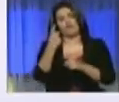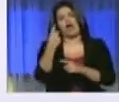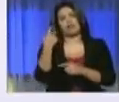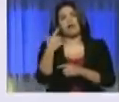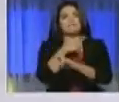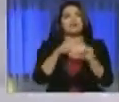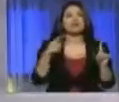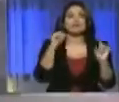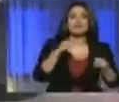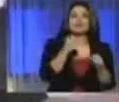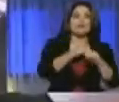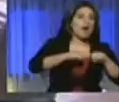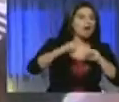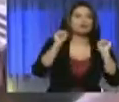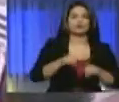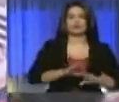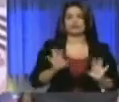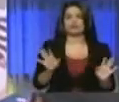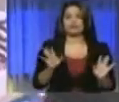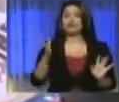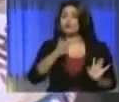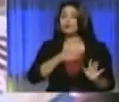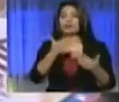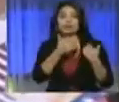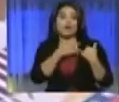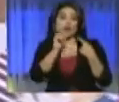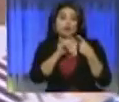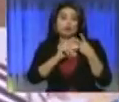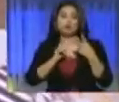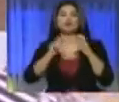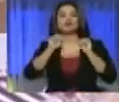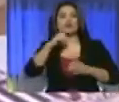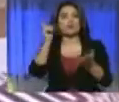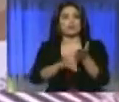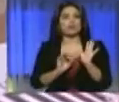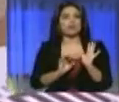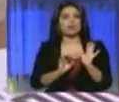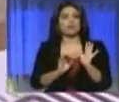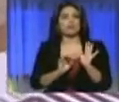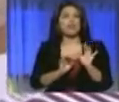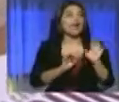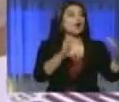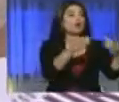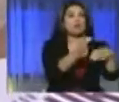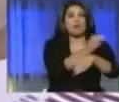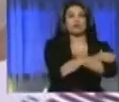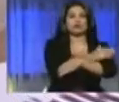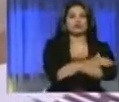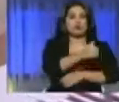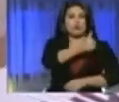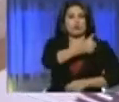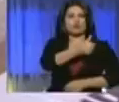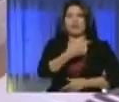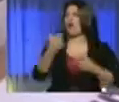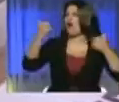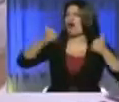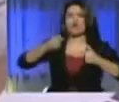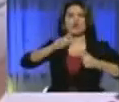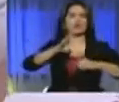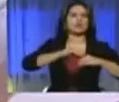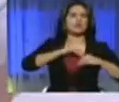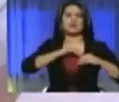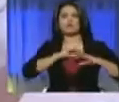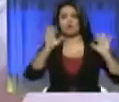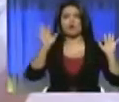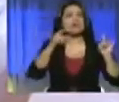hacemos. Nuestros deberes los cumplimos en lo fundamental. Ya salió la MUT a oponerse al aumento. Fin de